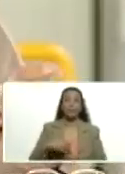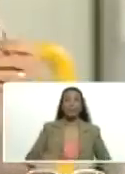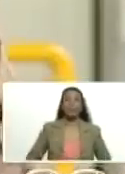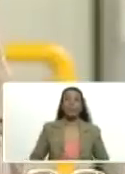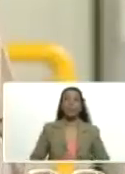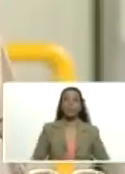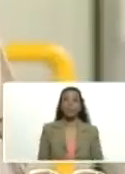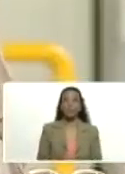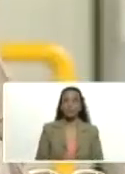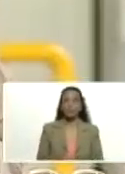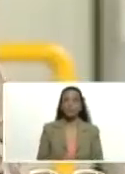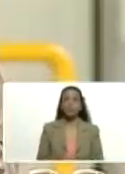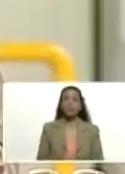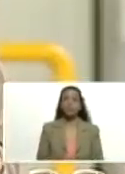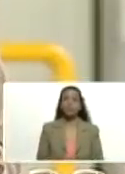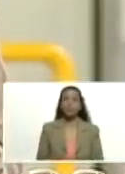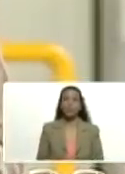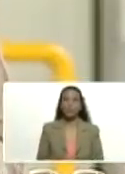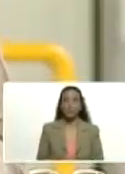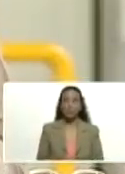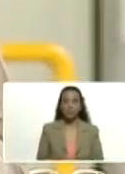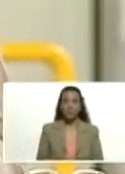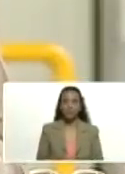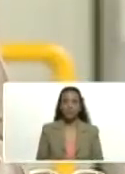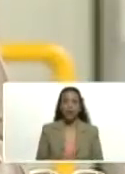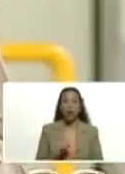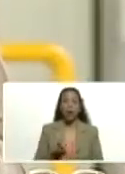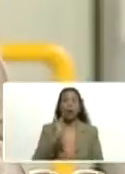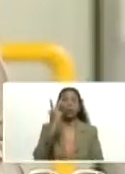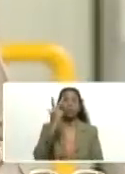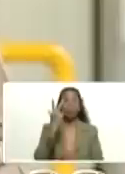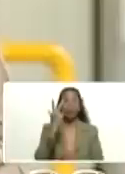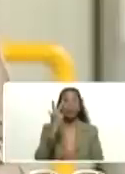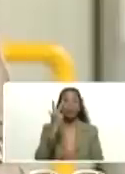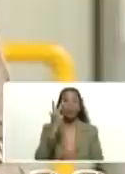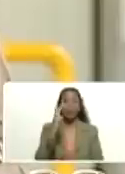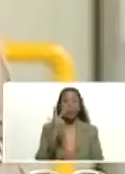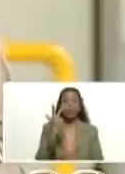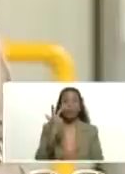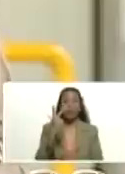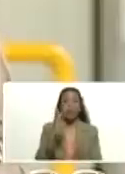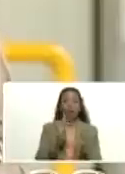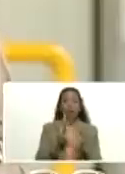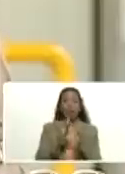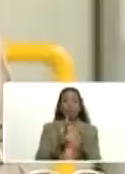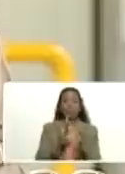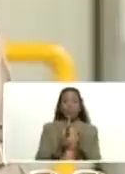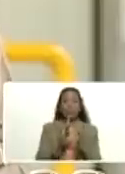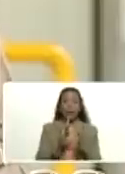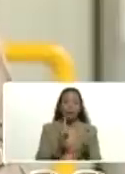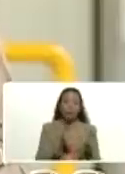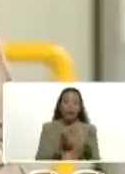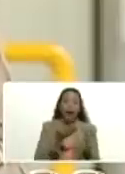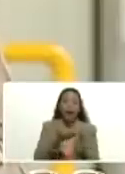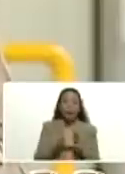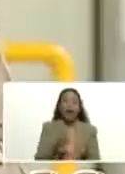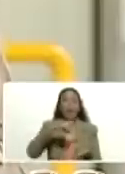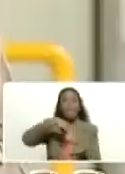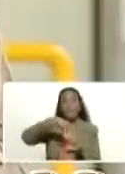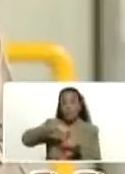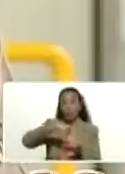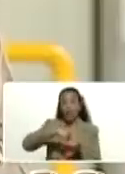Y tenemos un tercer pase, porque a mí me gusta mostrar con los pases las cosas y que cada quien vea con sus